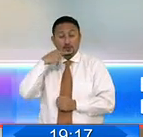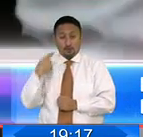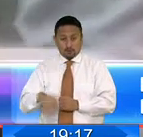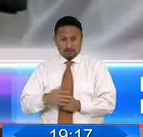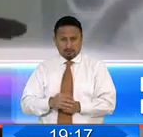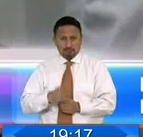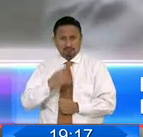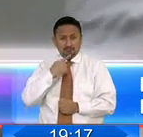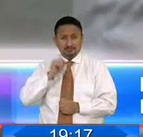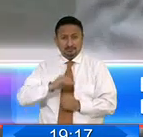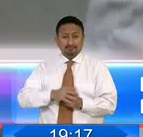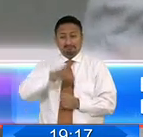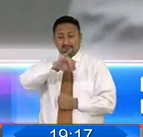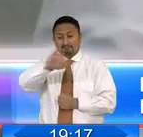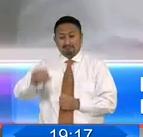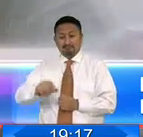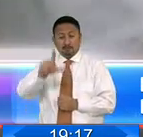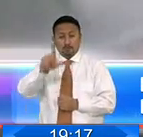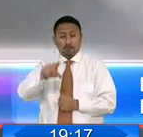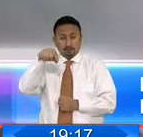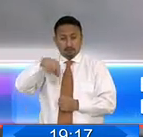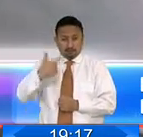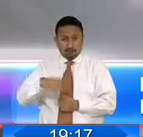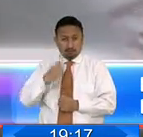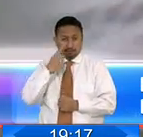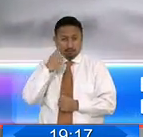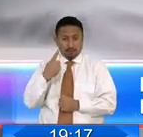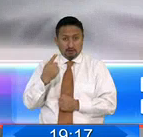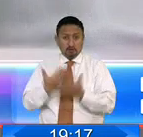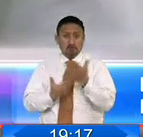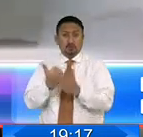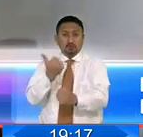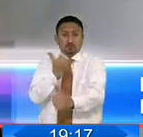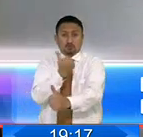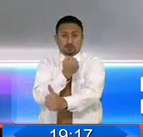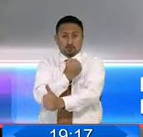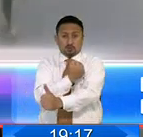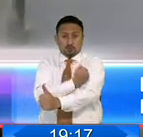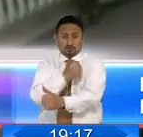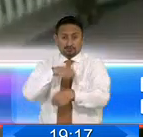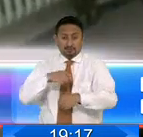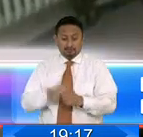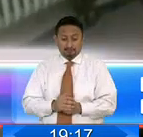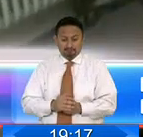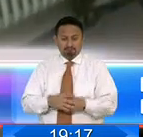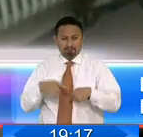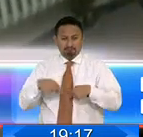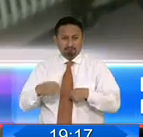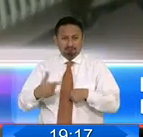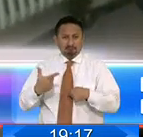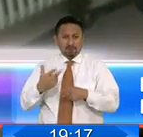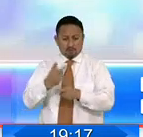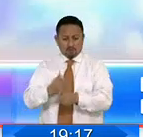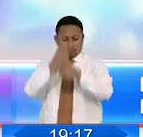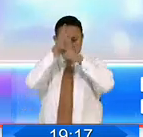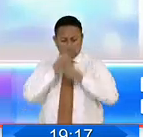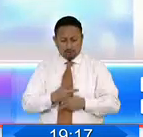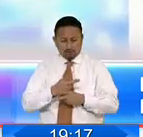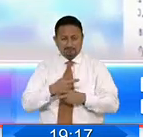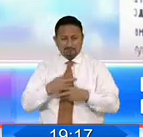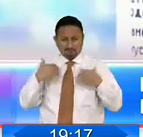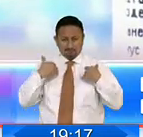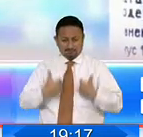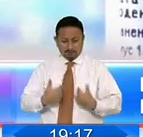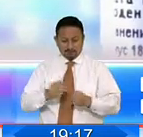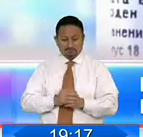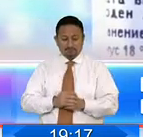aseguraron que desde julio de este año se probará una nueva vacuna contra el cob y 19 que sería capaz de generar inmunidad a nivel celular